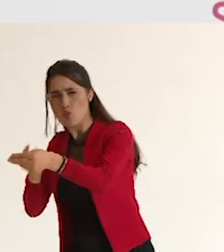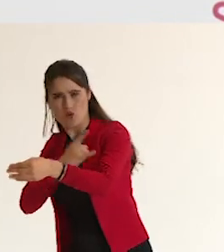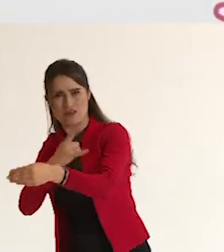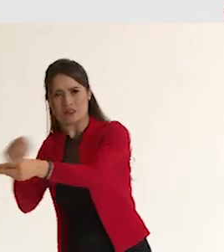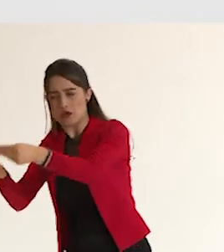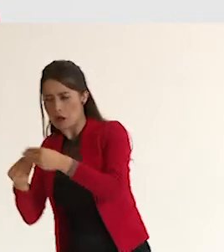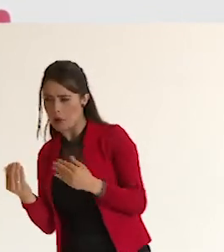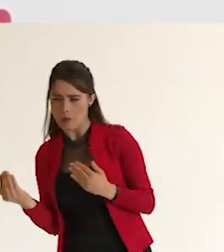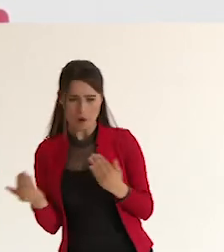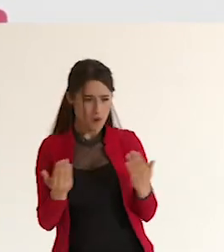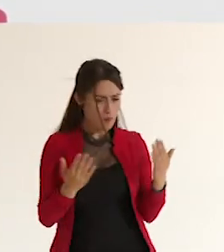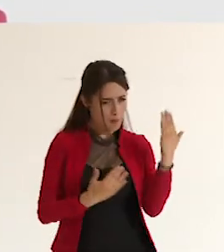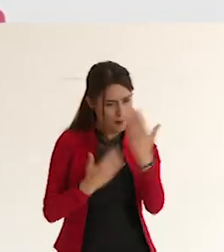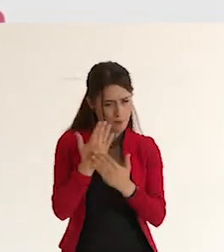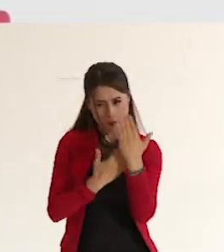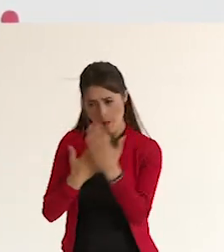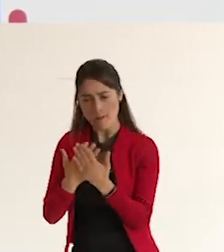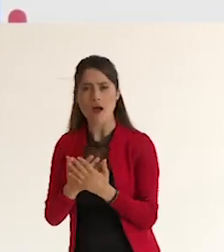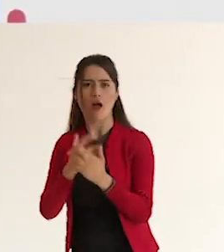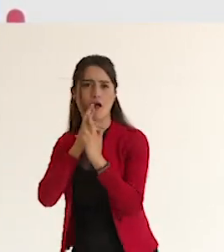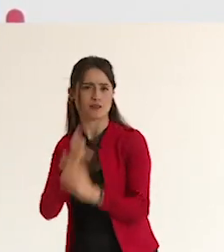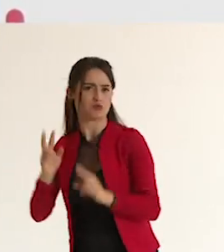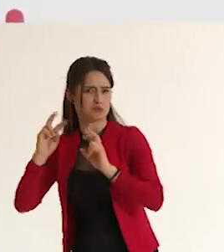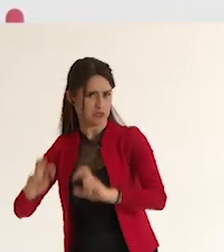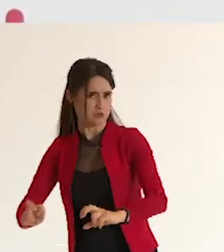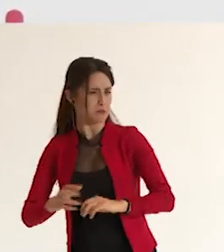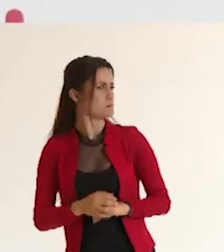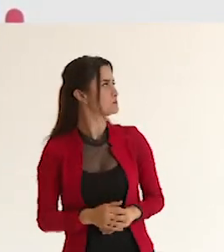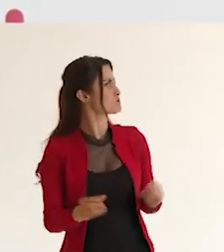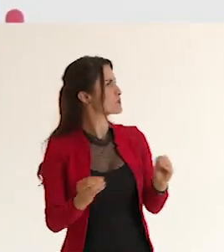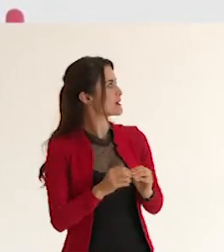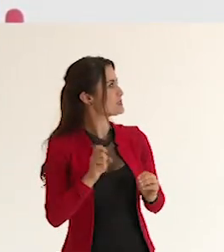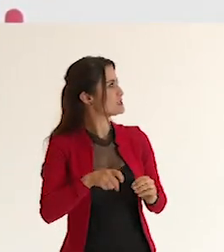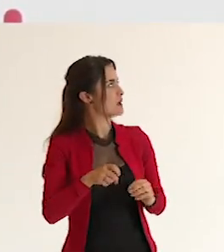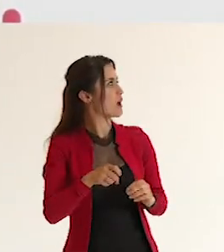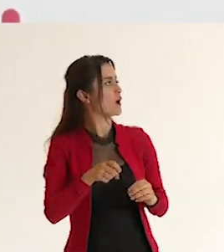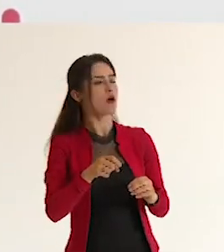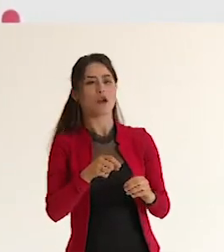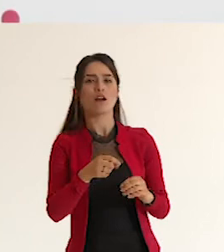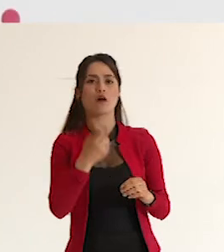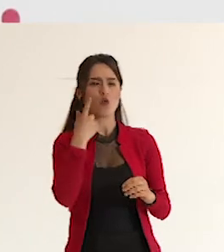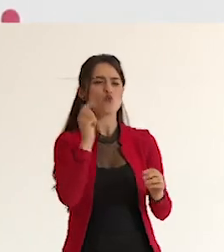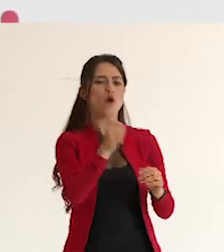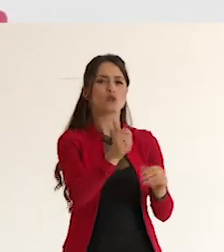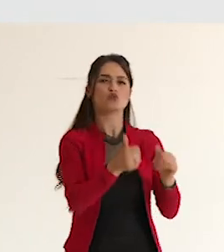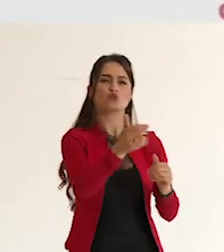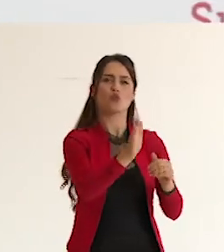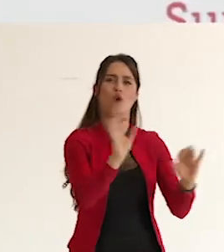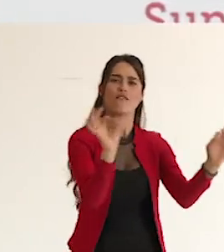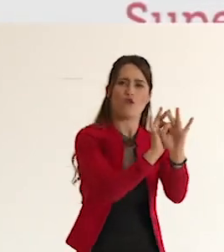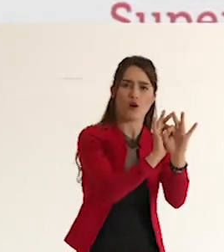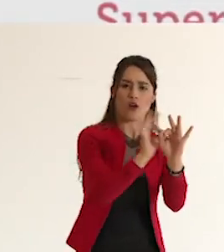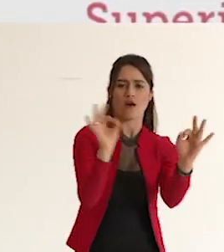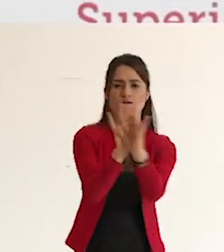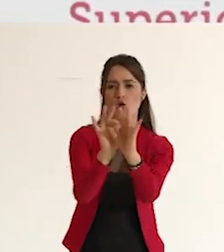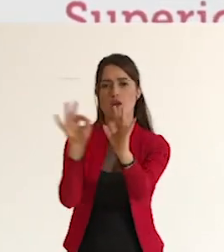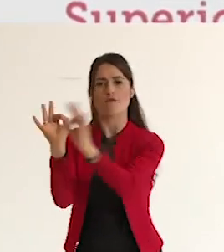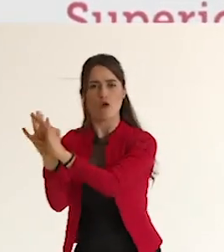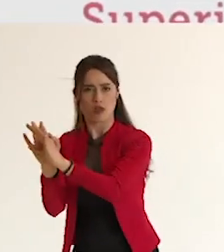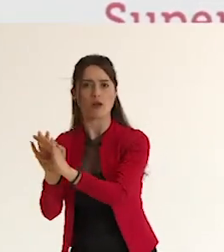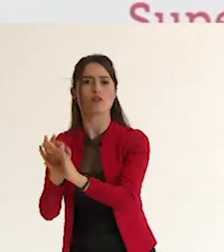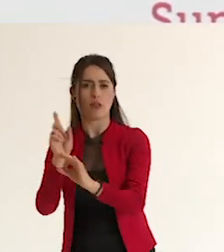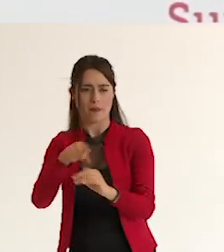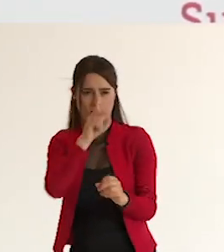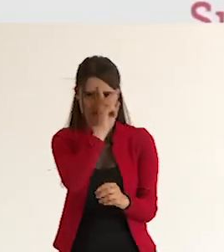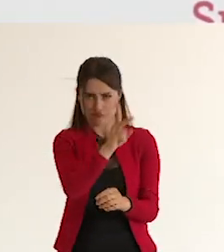válido dentro de cada institución entender sus fines entender los enfoques obviamente estamos usando categorías por todos ustedes conocidos